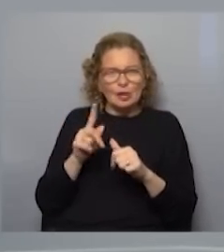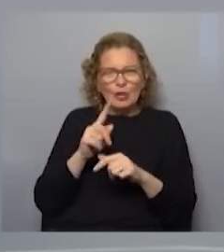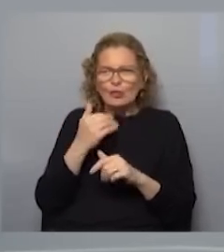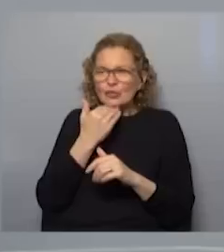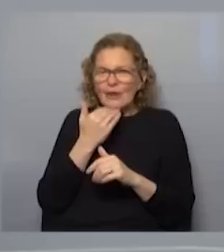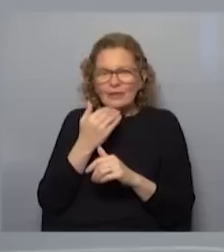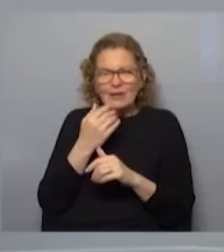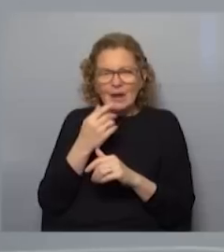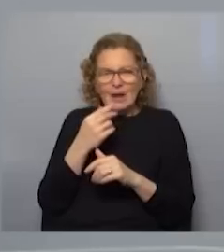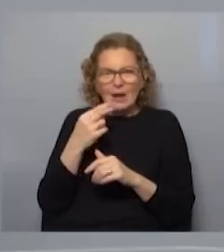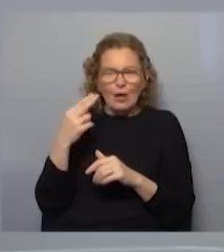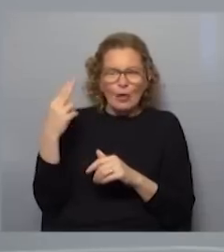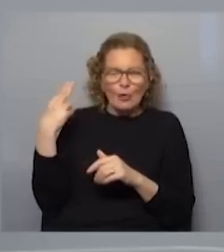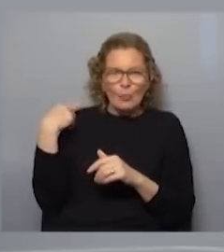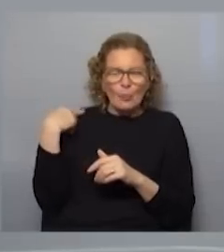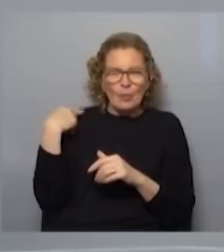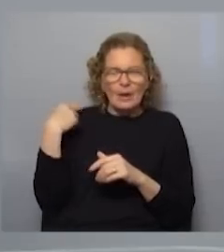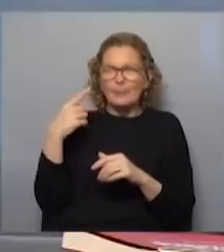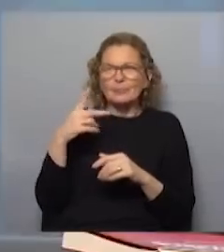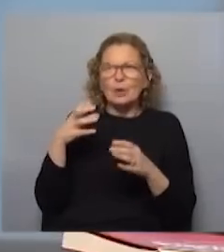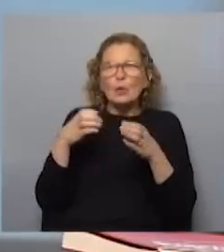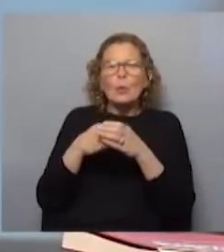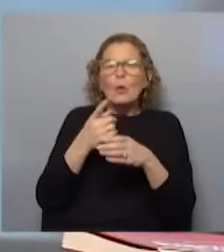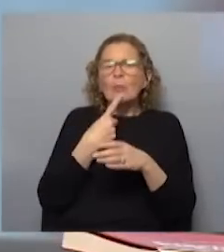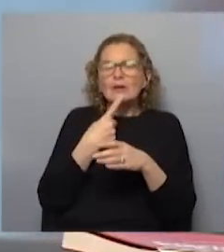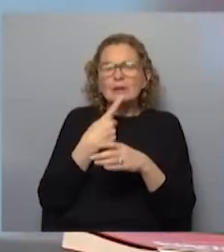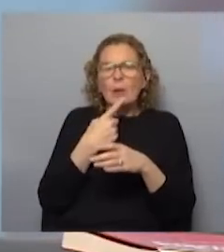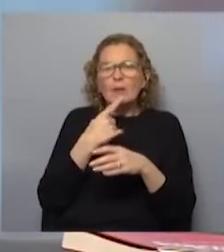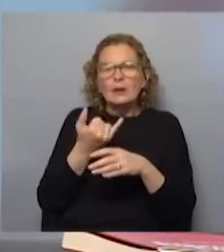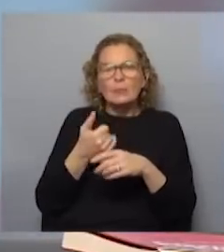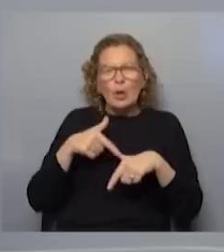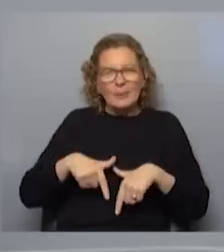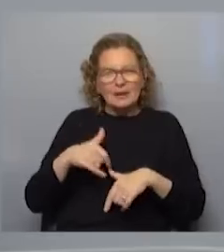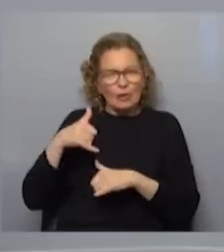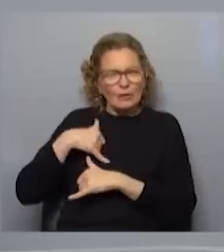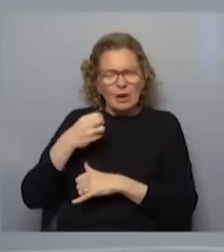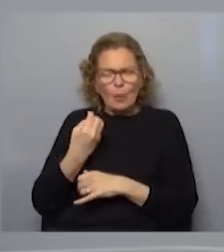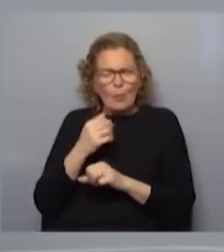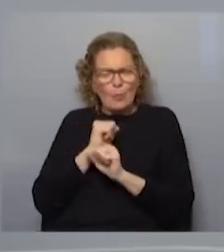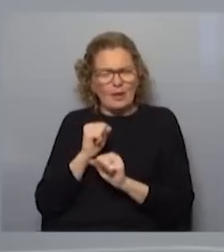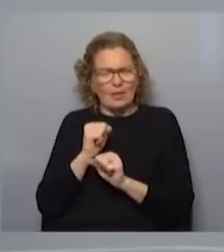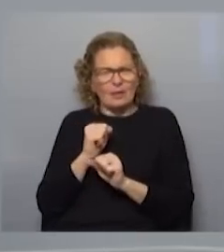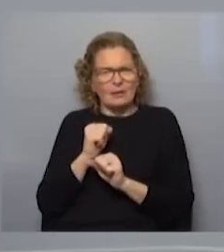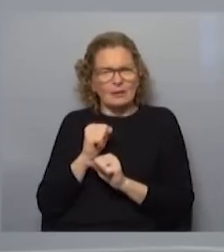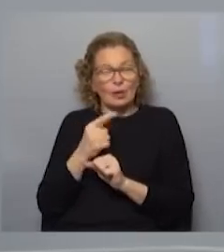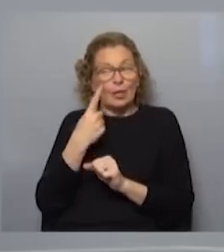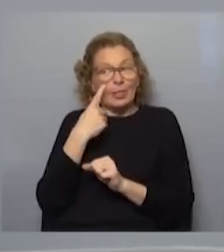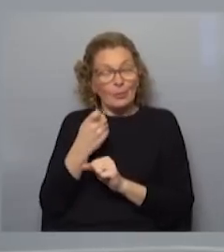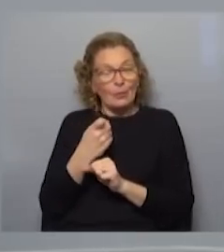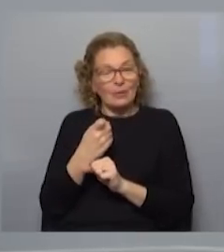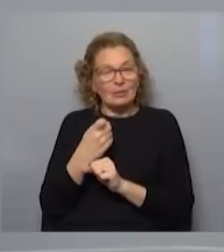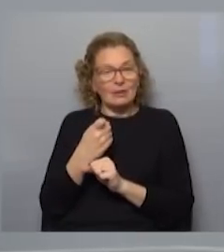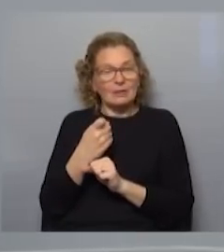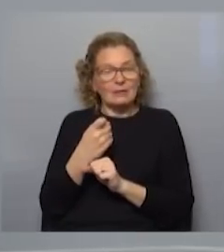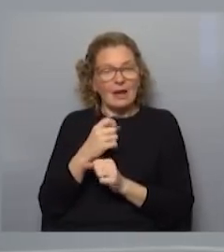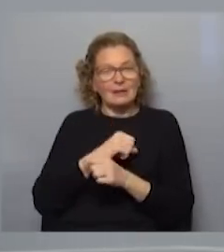de los jerarcas políticos por ejemplo de los ministros de defensa lo que podemos contactar que